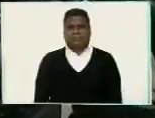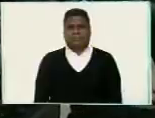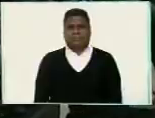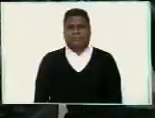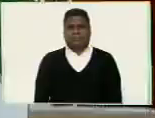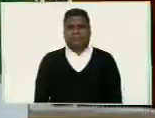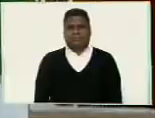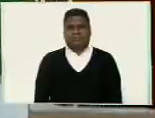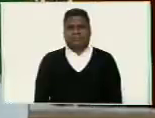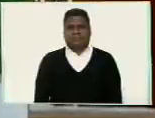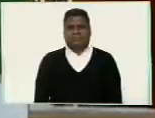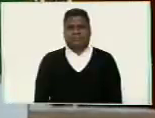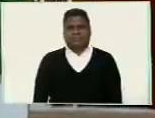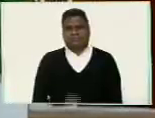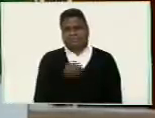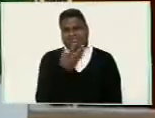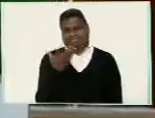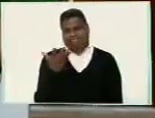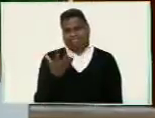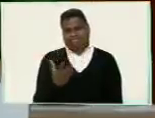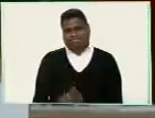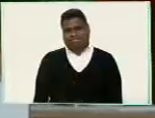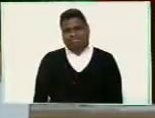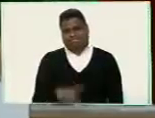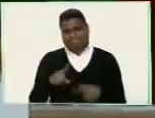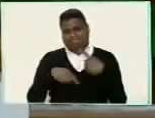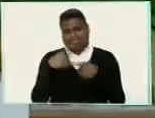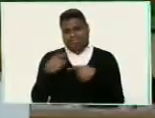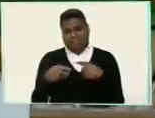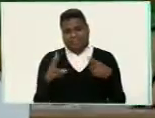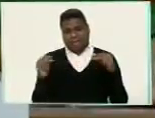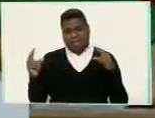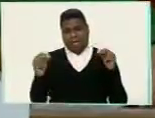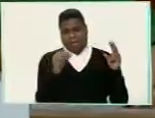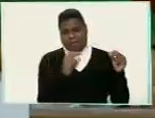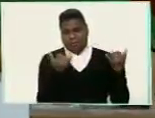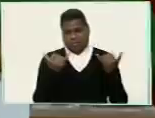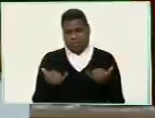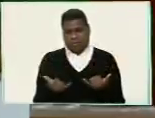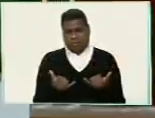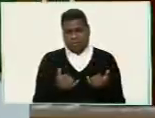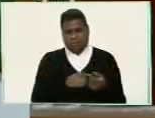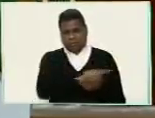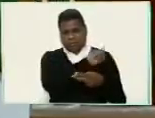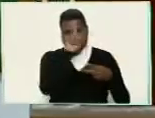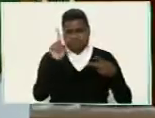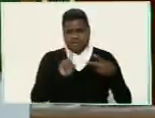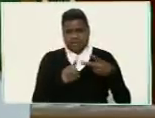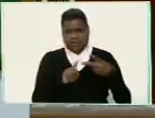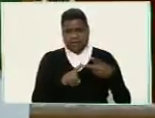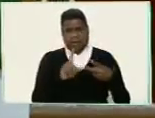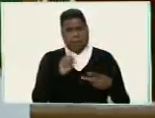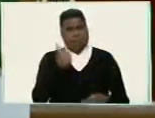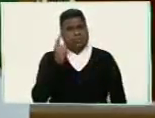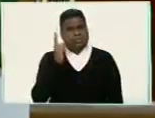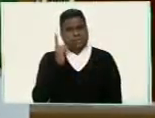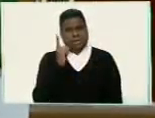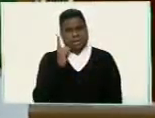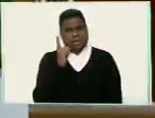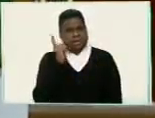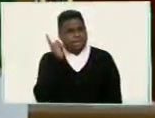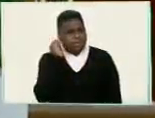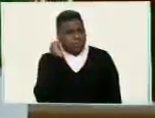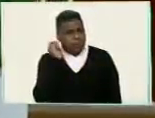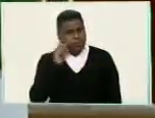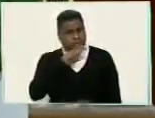Bueno, para continuar con el debate, vamos a darle la palabra a otra mujer revolucionaria.